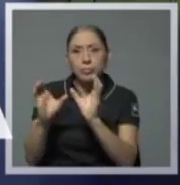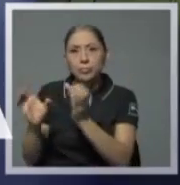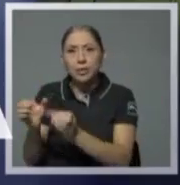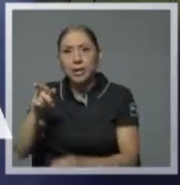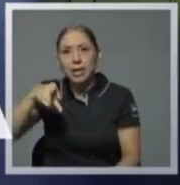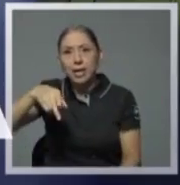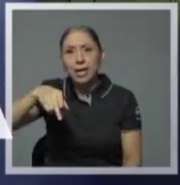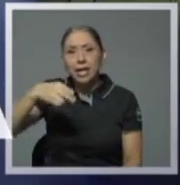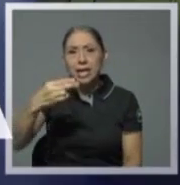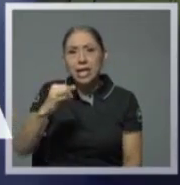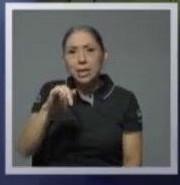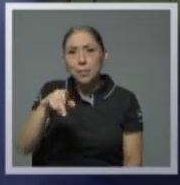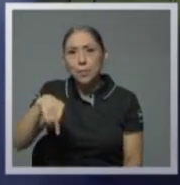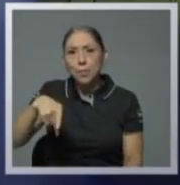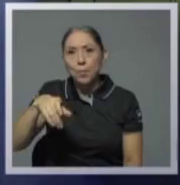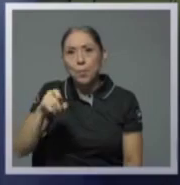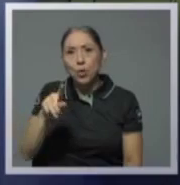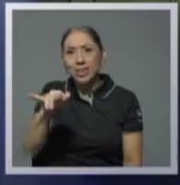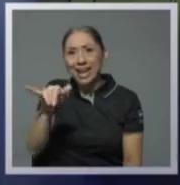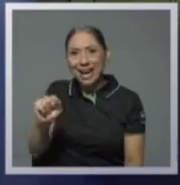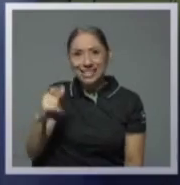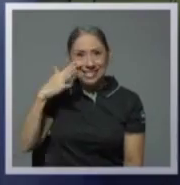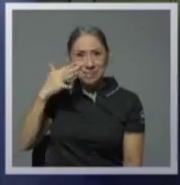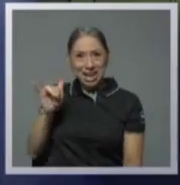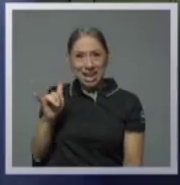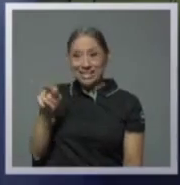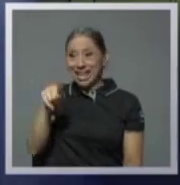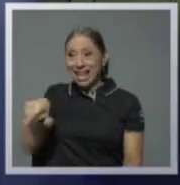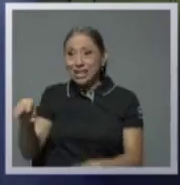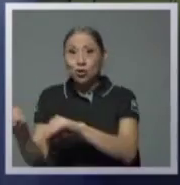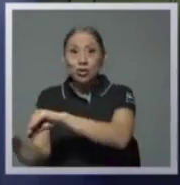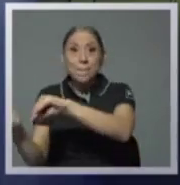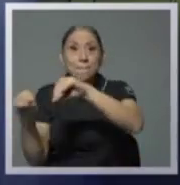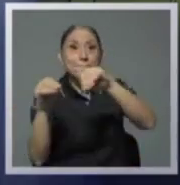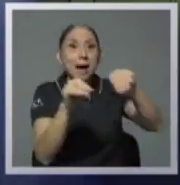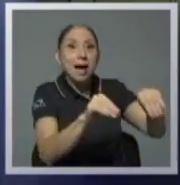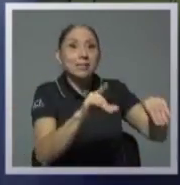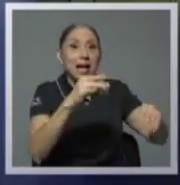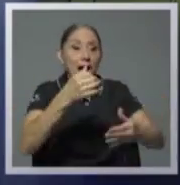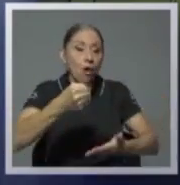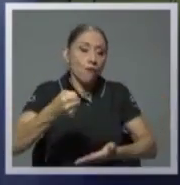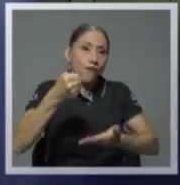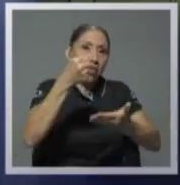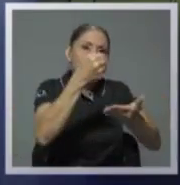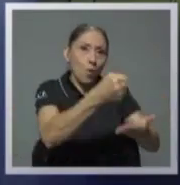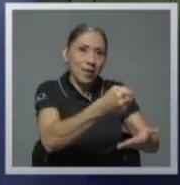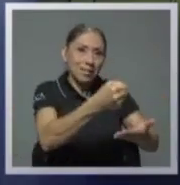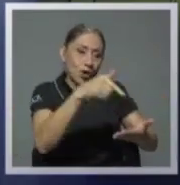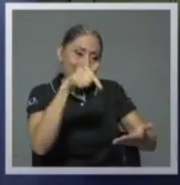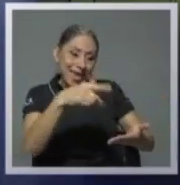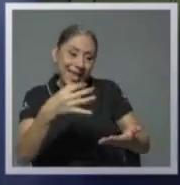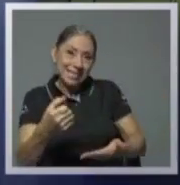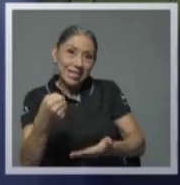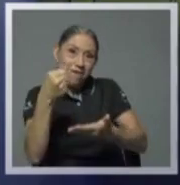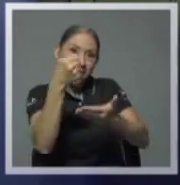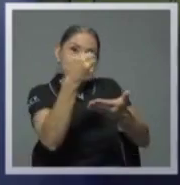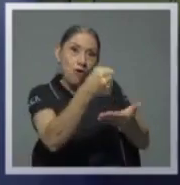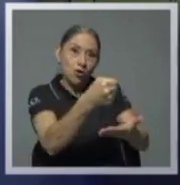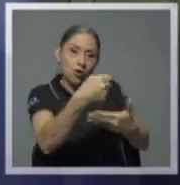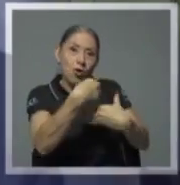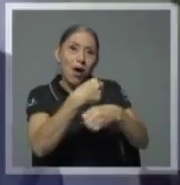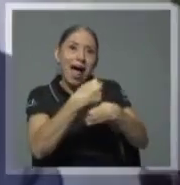un fideicomiso o a un fondo y que ese fondo haga lo que se llama técnicamente